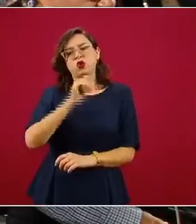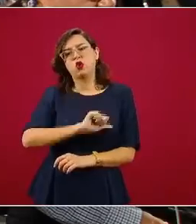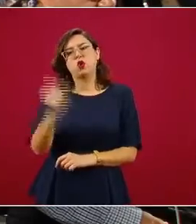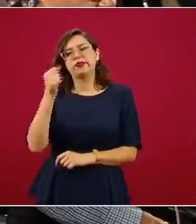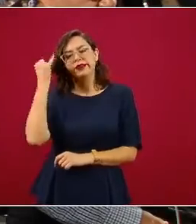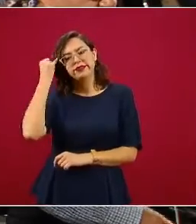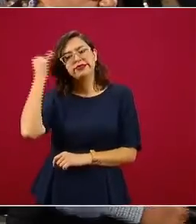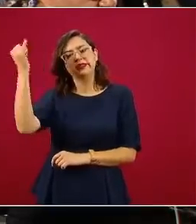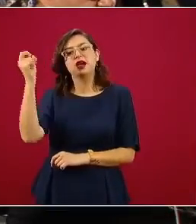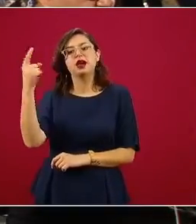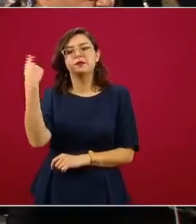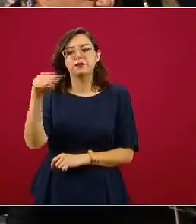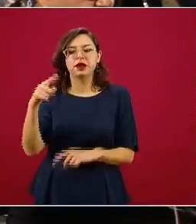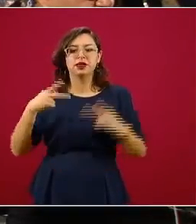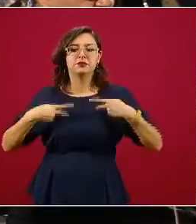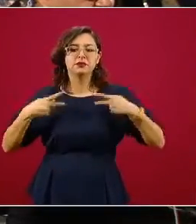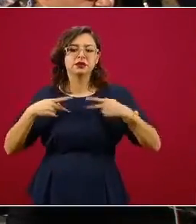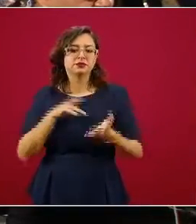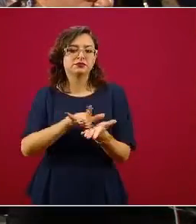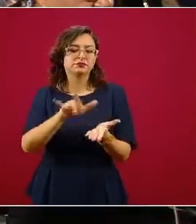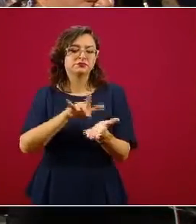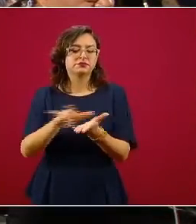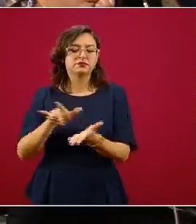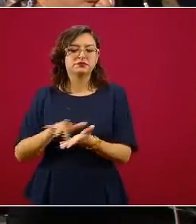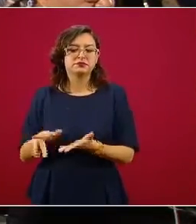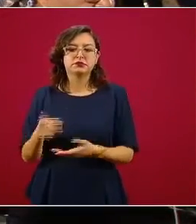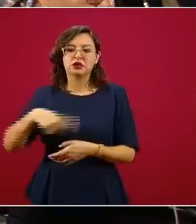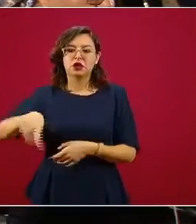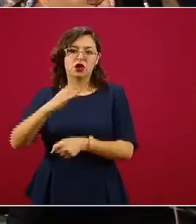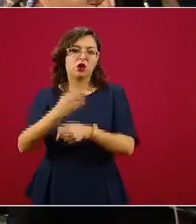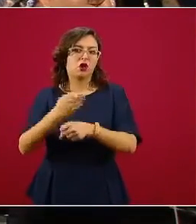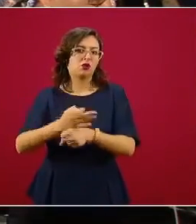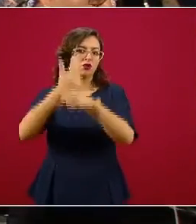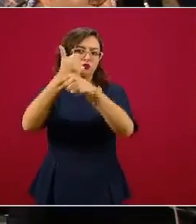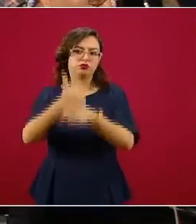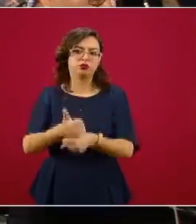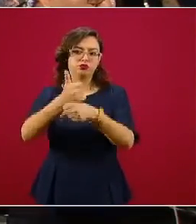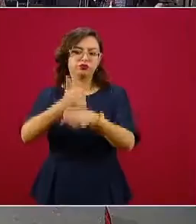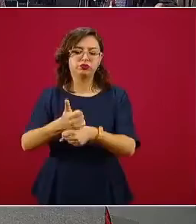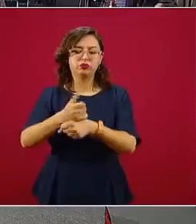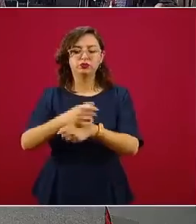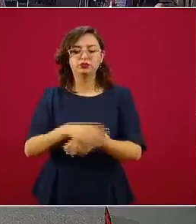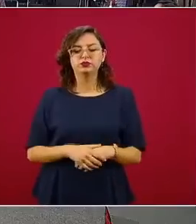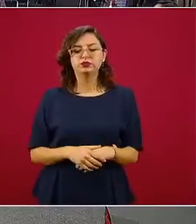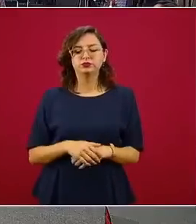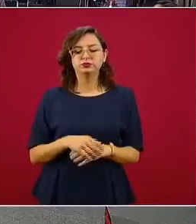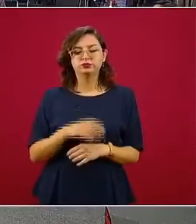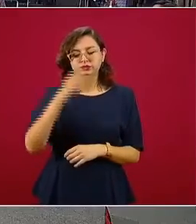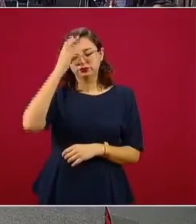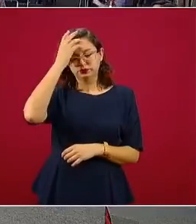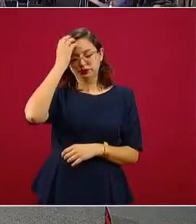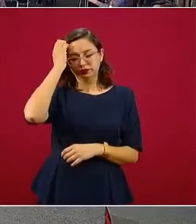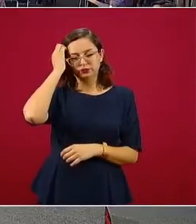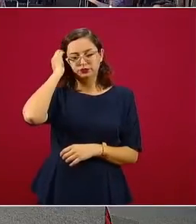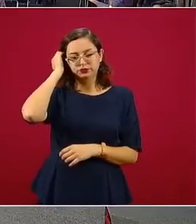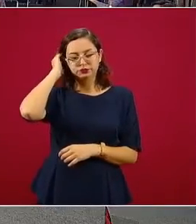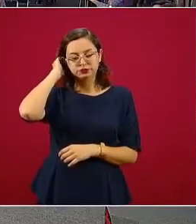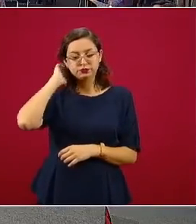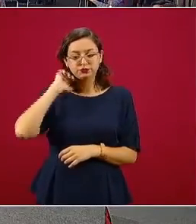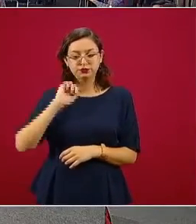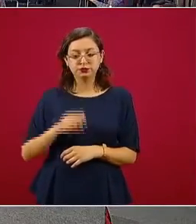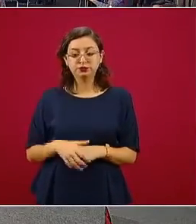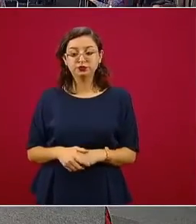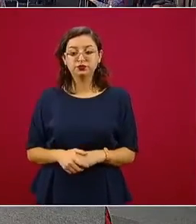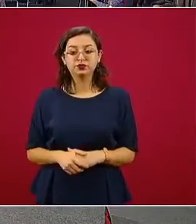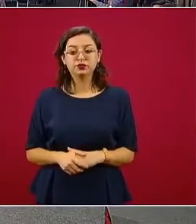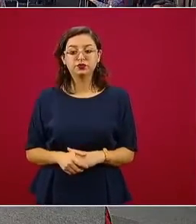poder apoyar a la gente que finalmente está sufriendo este momento. Sí. Bueno, en primer lugar, en el decreto